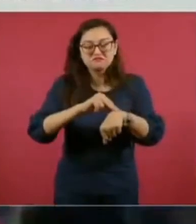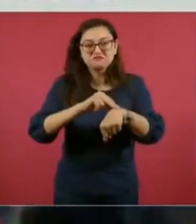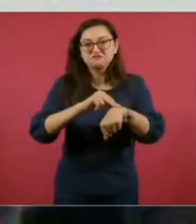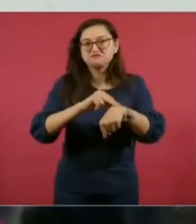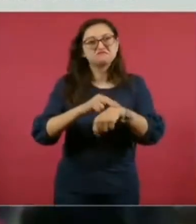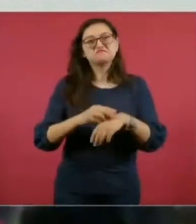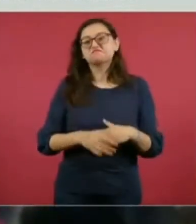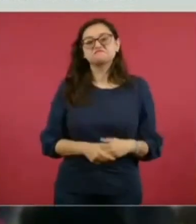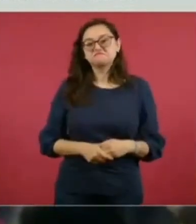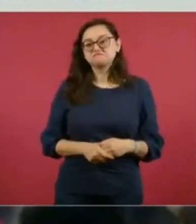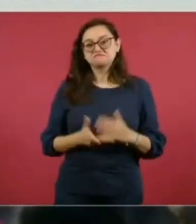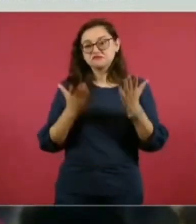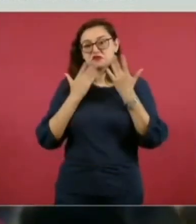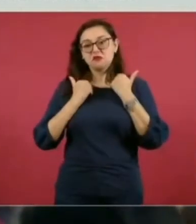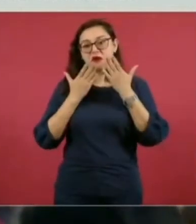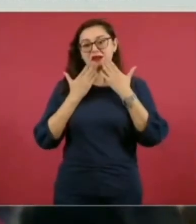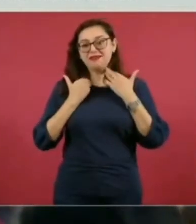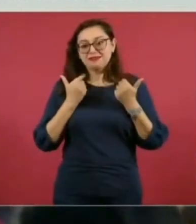país,